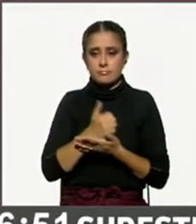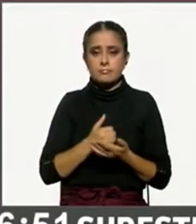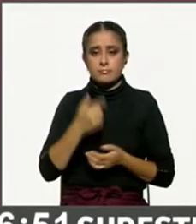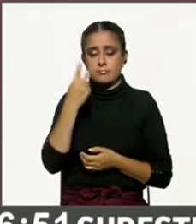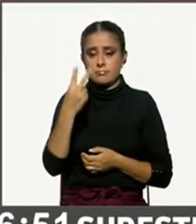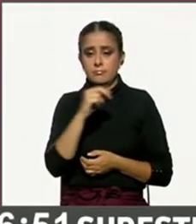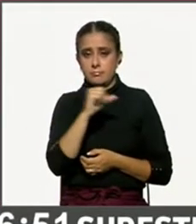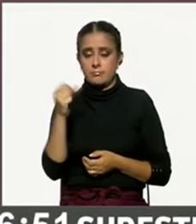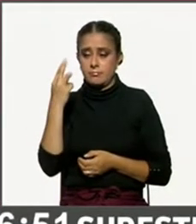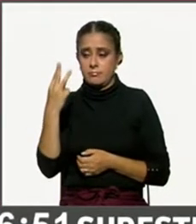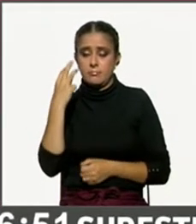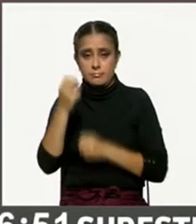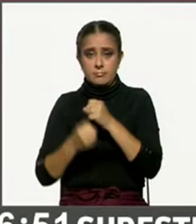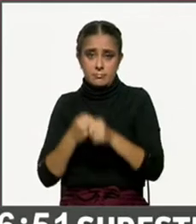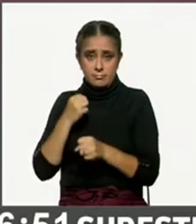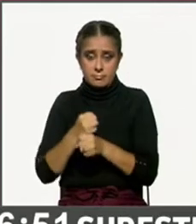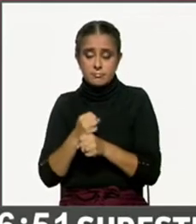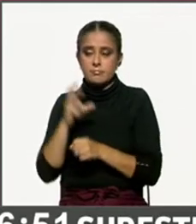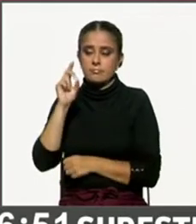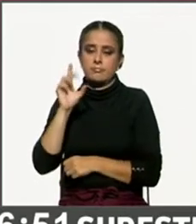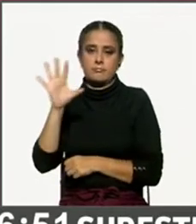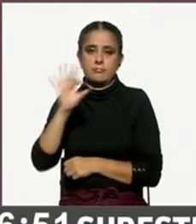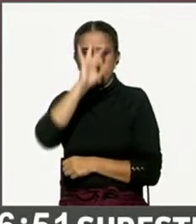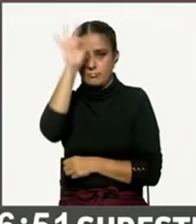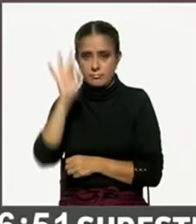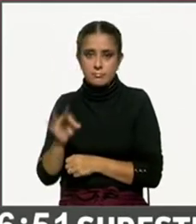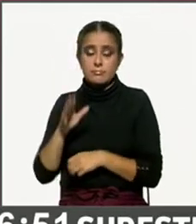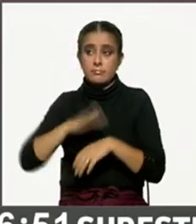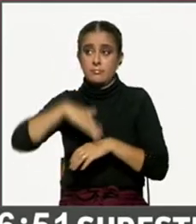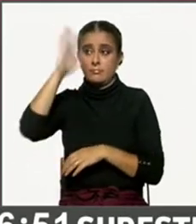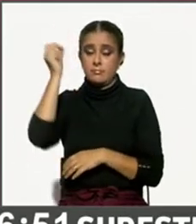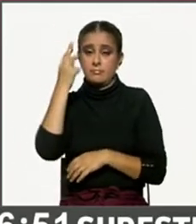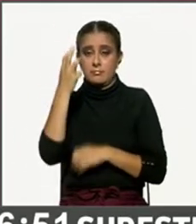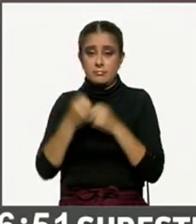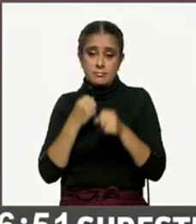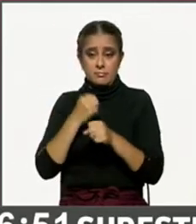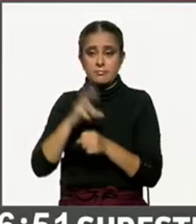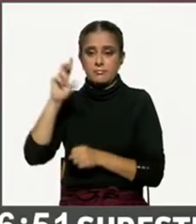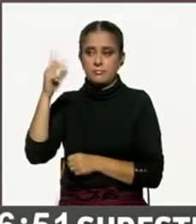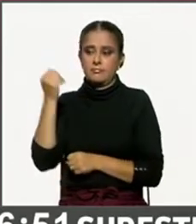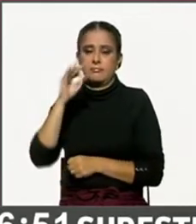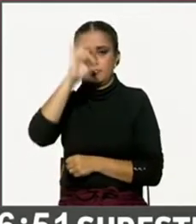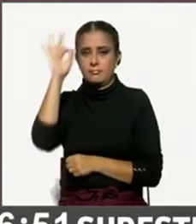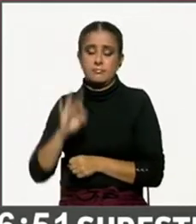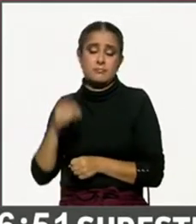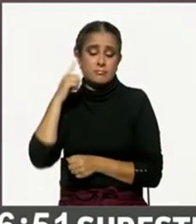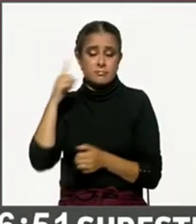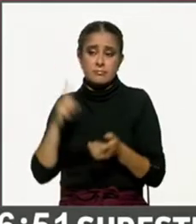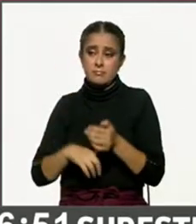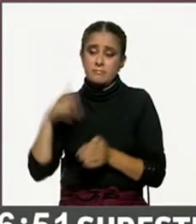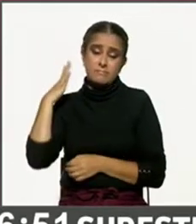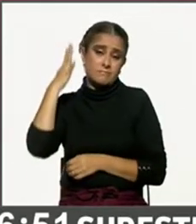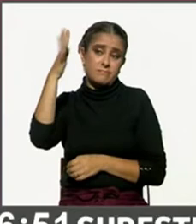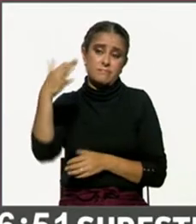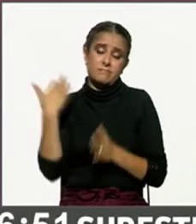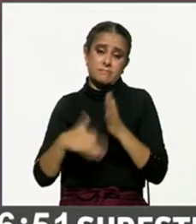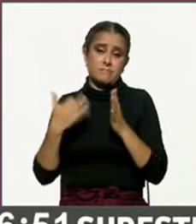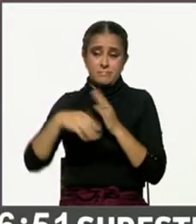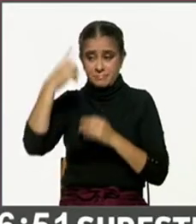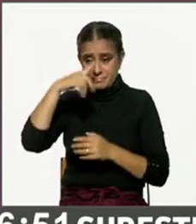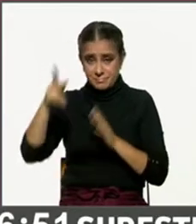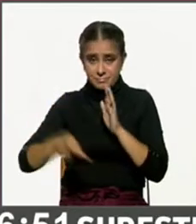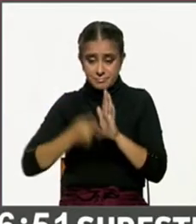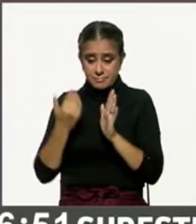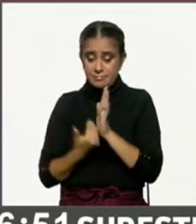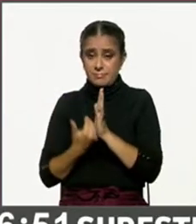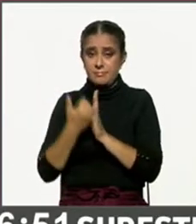años 35% y en más de 3 años 39%. La verdad es que sí pensé que el mundo